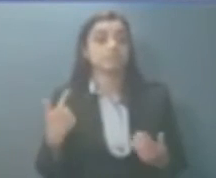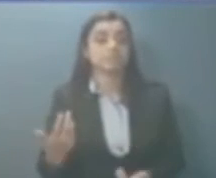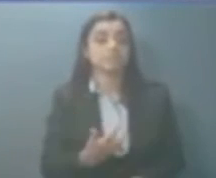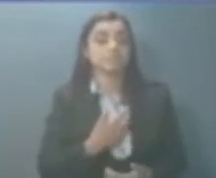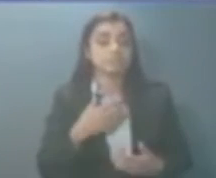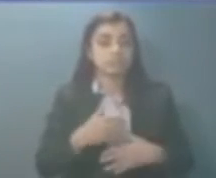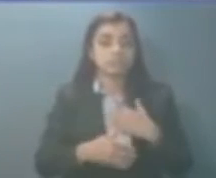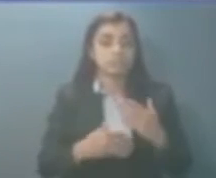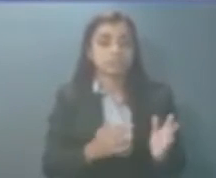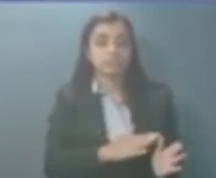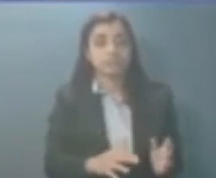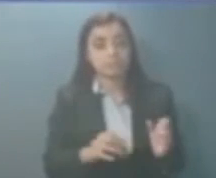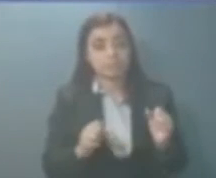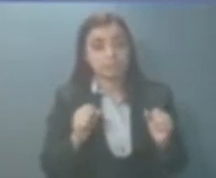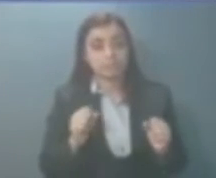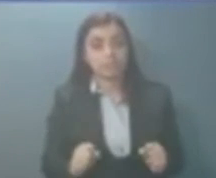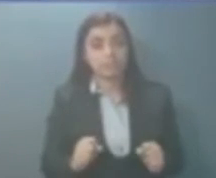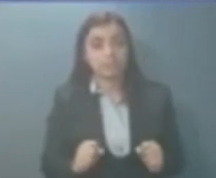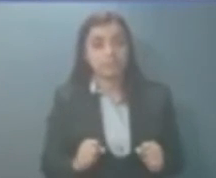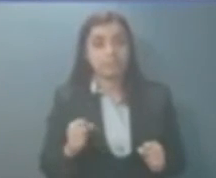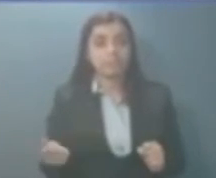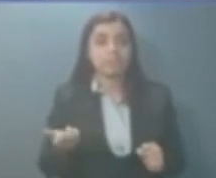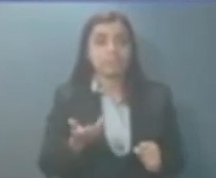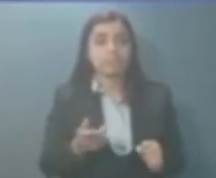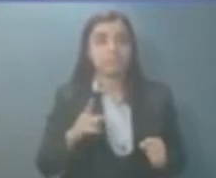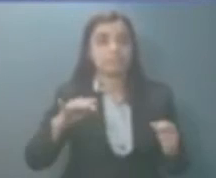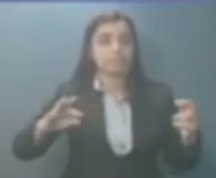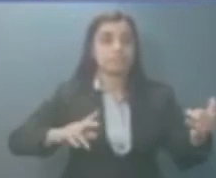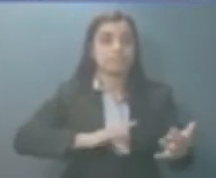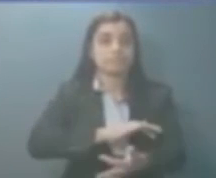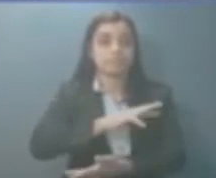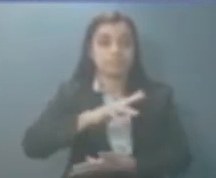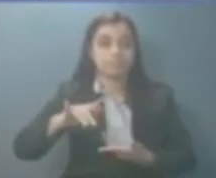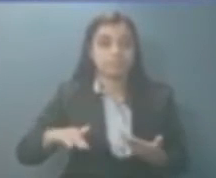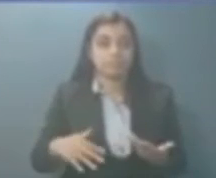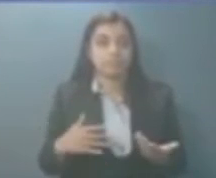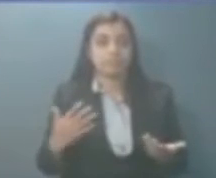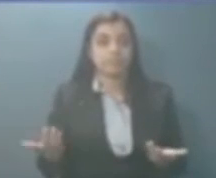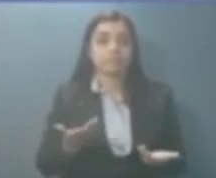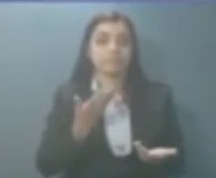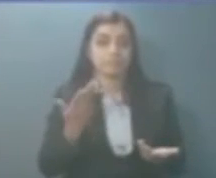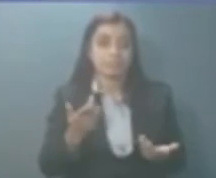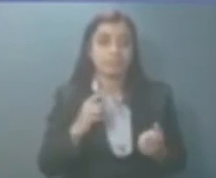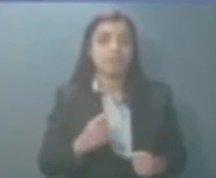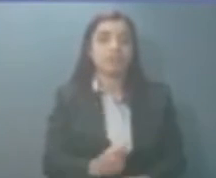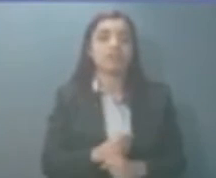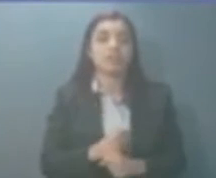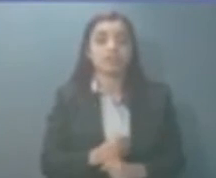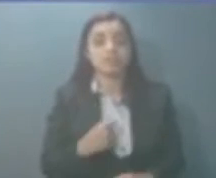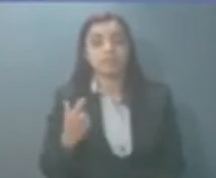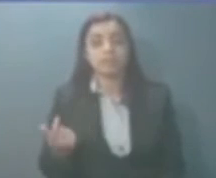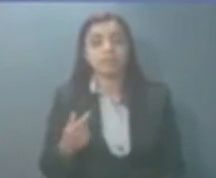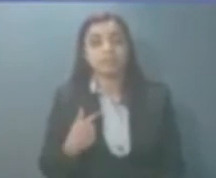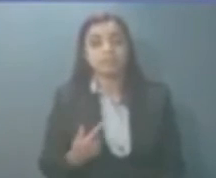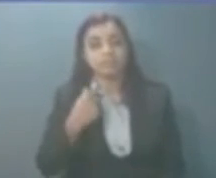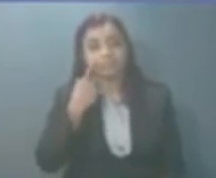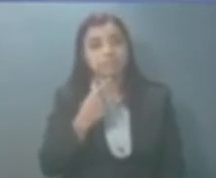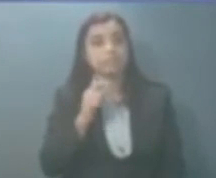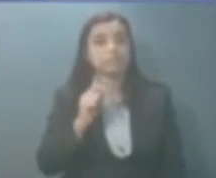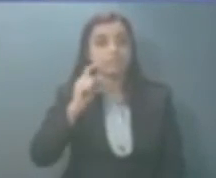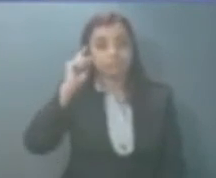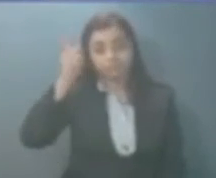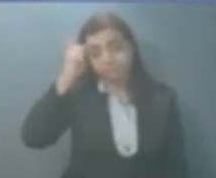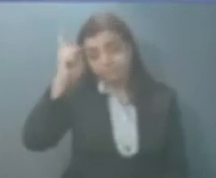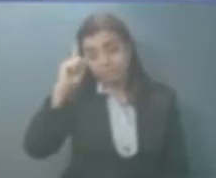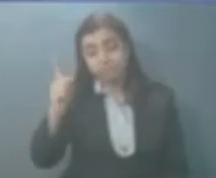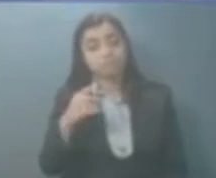crisis por algunos desastres naturales, pero siempre se ha garantizado que las plazas para